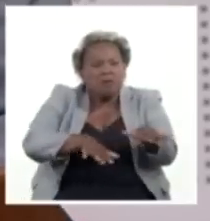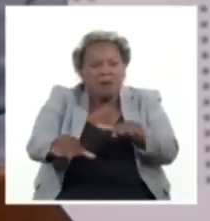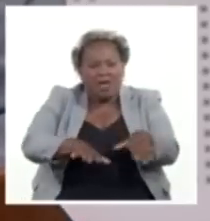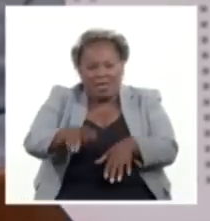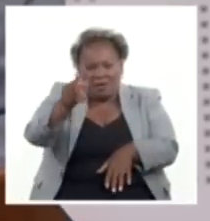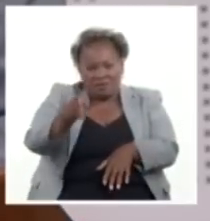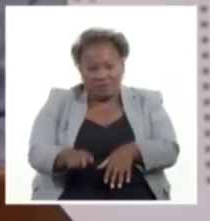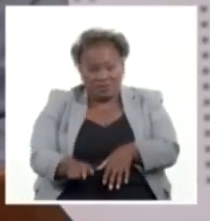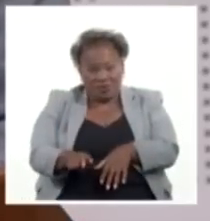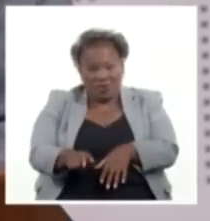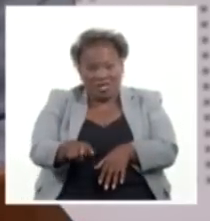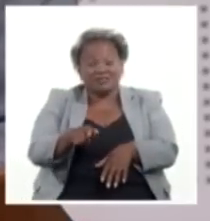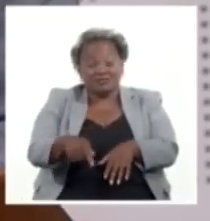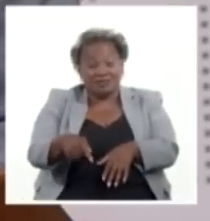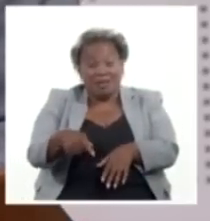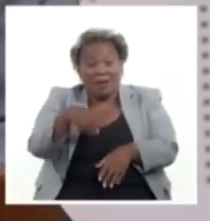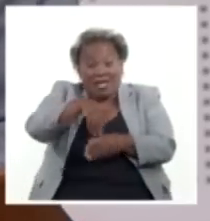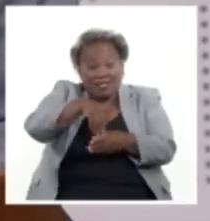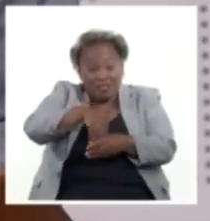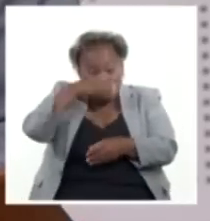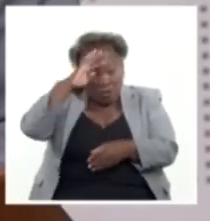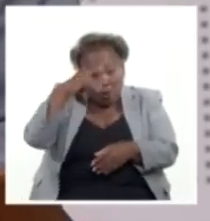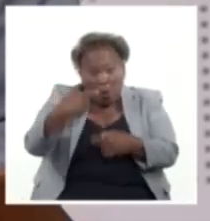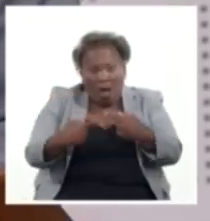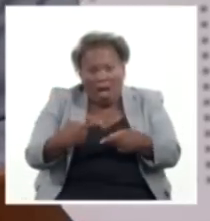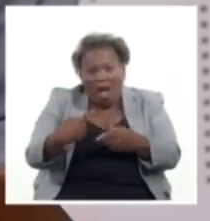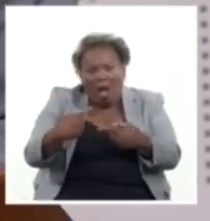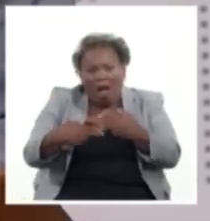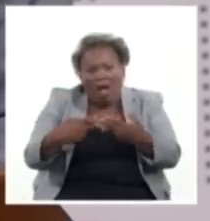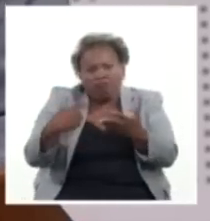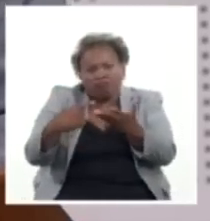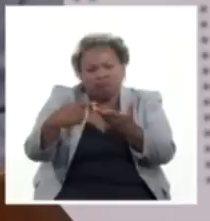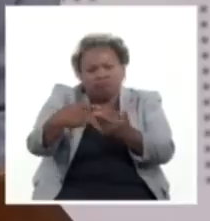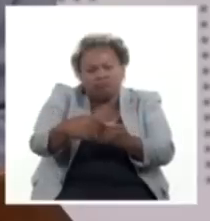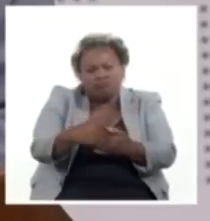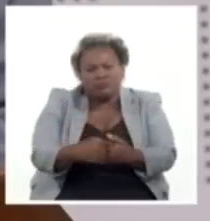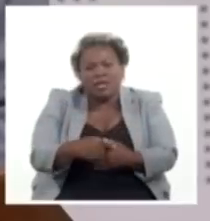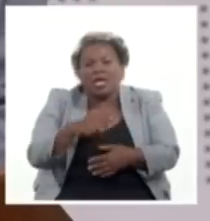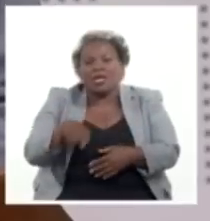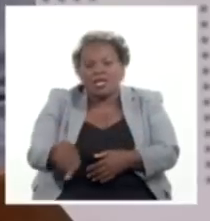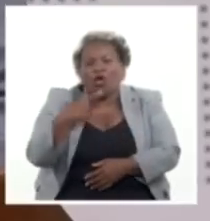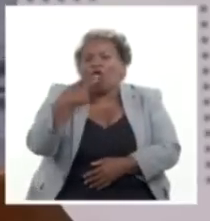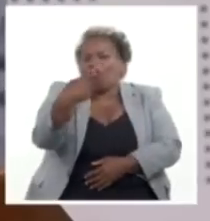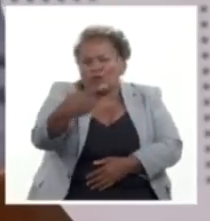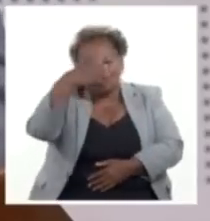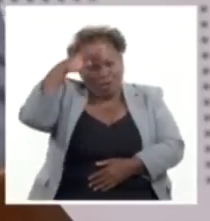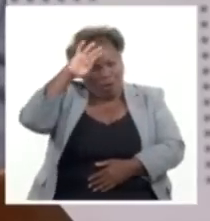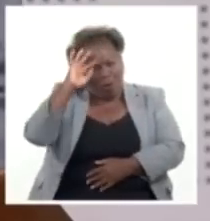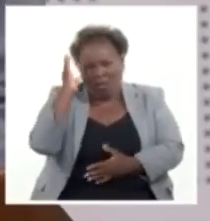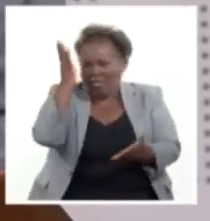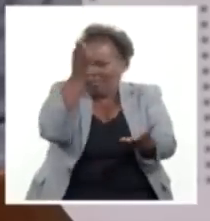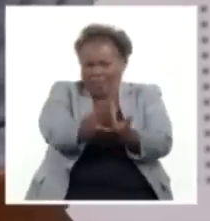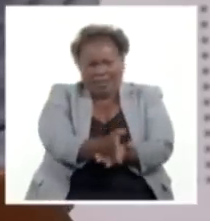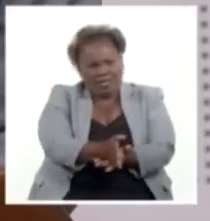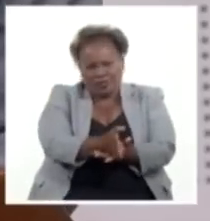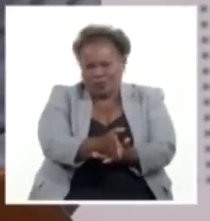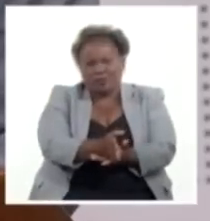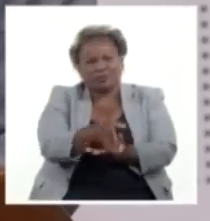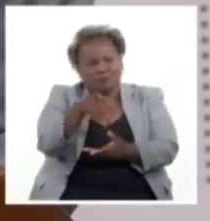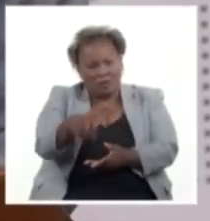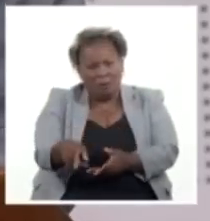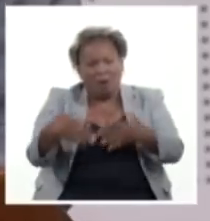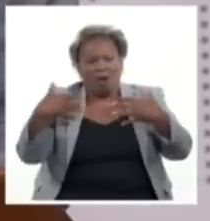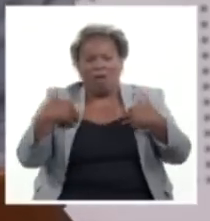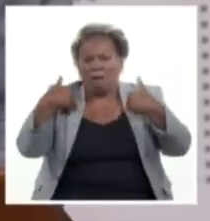individuos para que cometan actos violentos contra Cuba. Todo eso lo hemos denunciado directamente por los canales